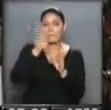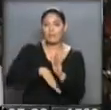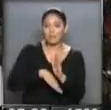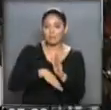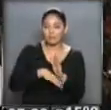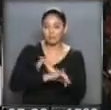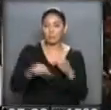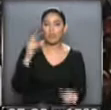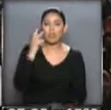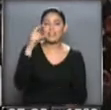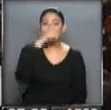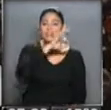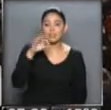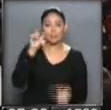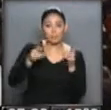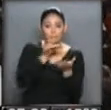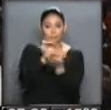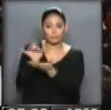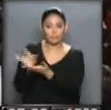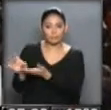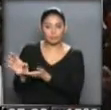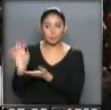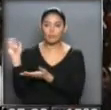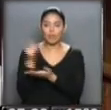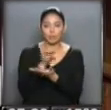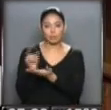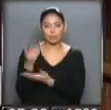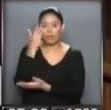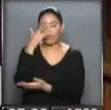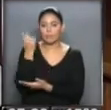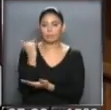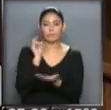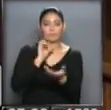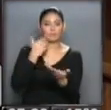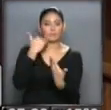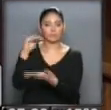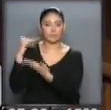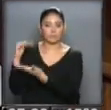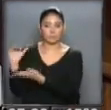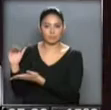los de los 2.700 trabajadores serán despedidos y van a percibir las indemnizaciones correspondientes